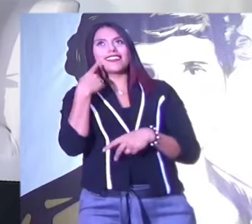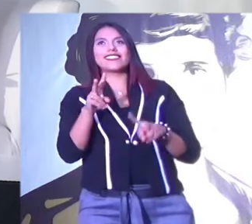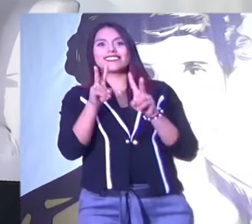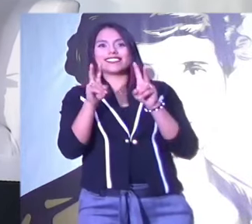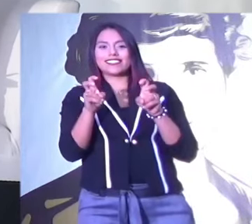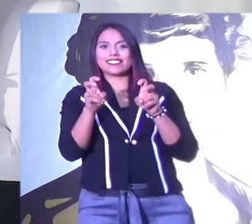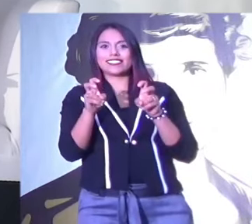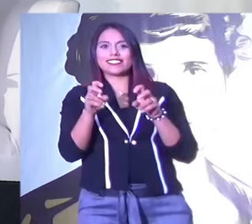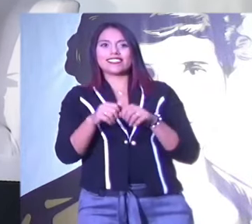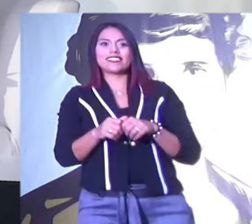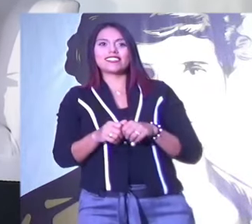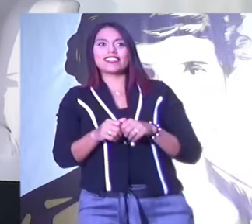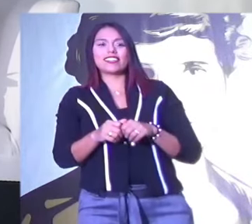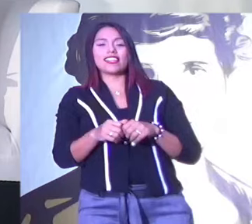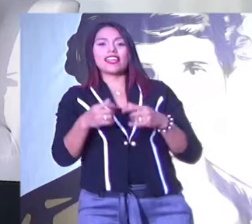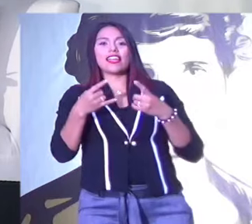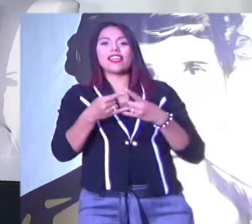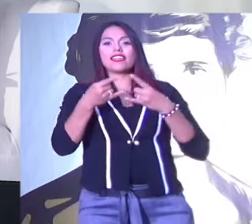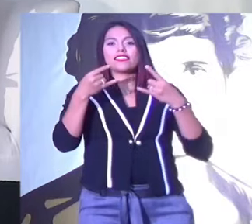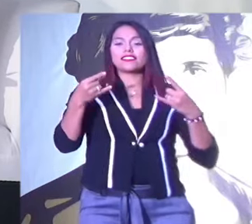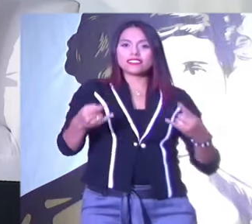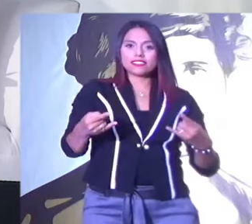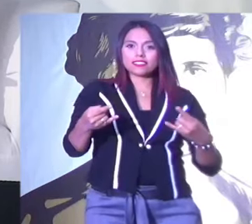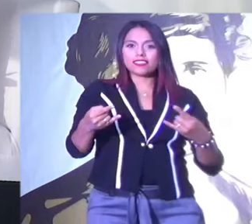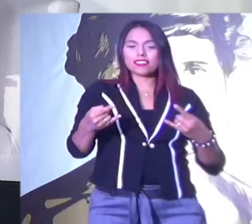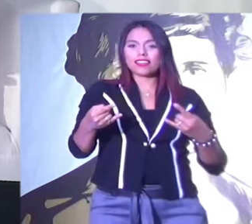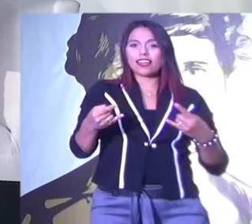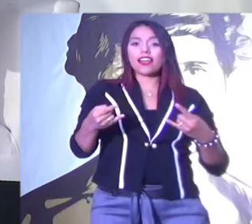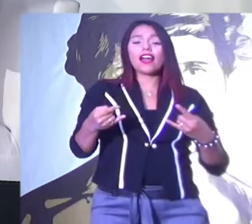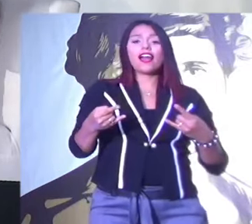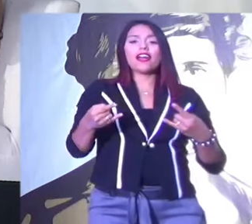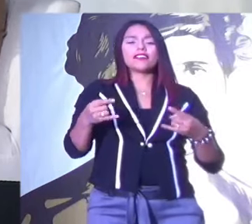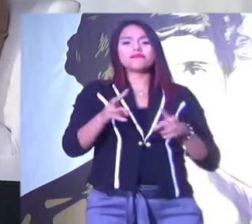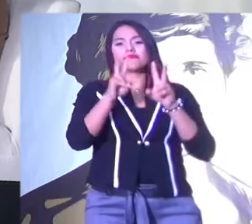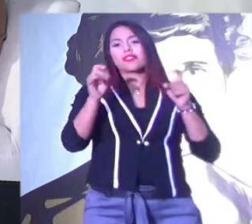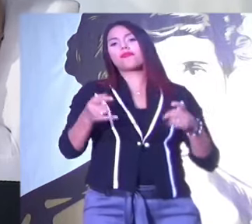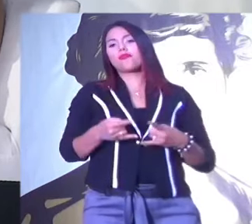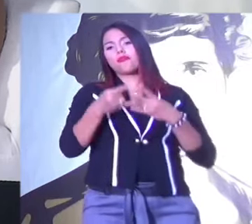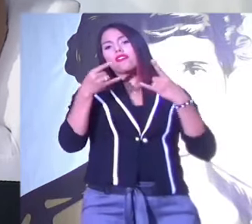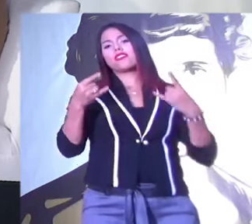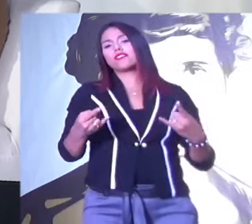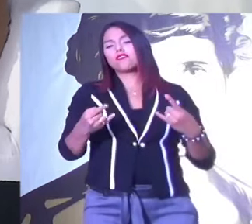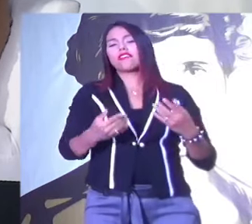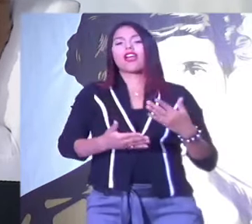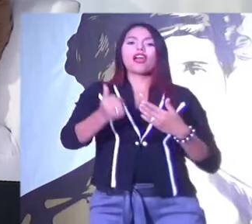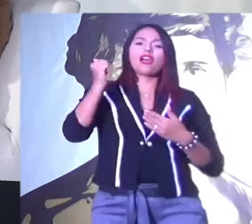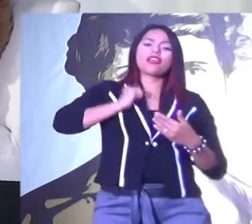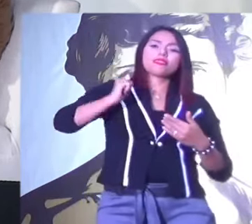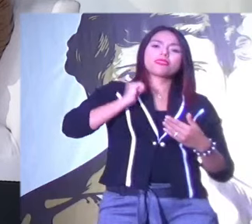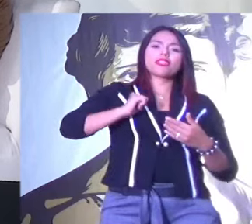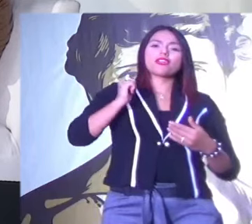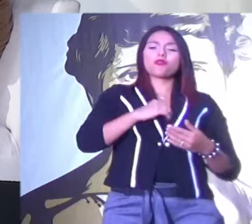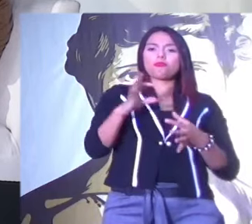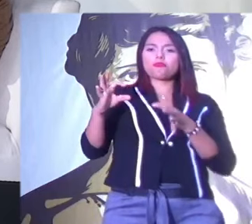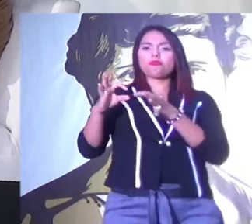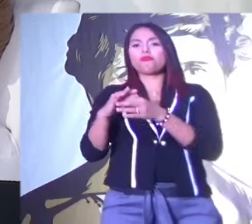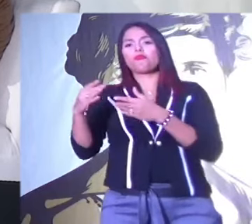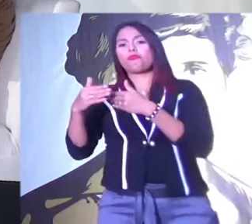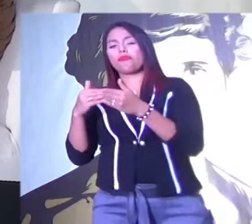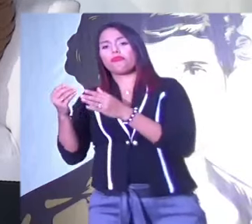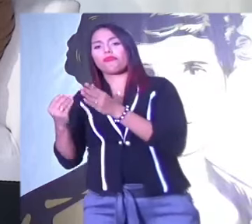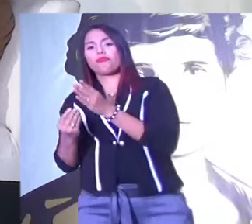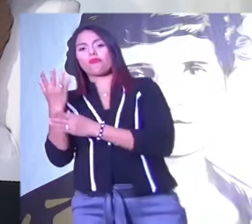cover, cuento de Chejov como cover de Crosswhite, ¿no? ¿Cómo se dan estos híbridos de...? Bueno, en ese